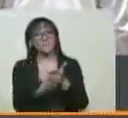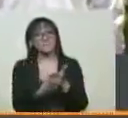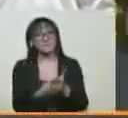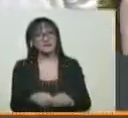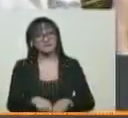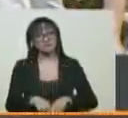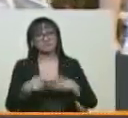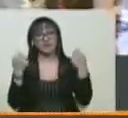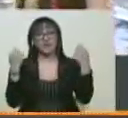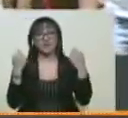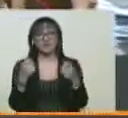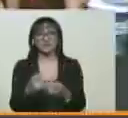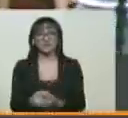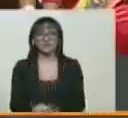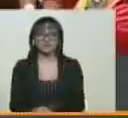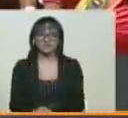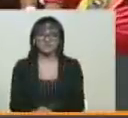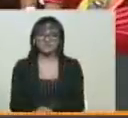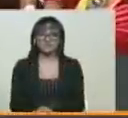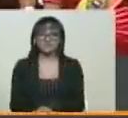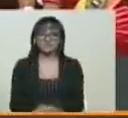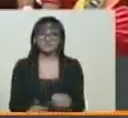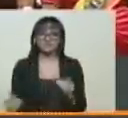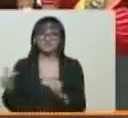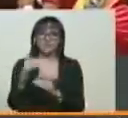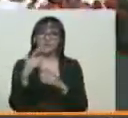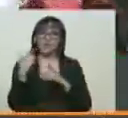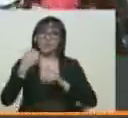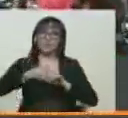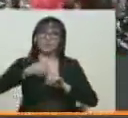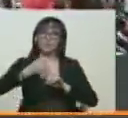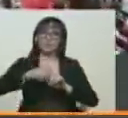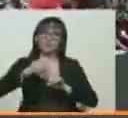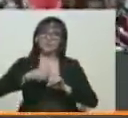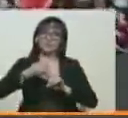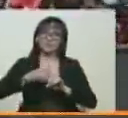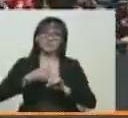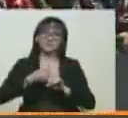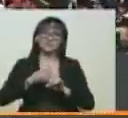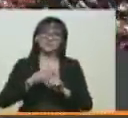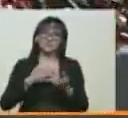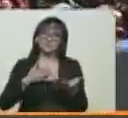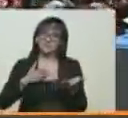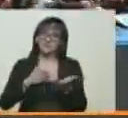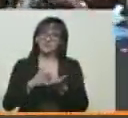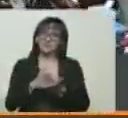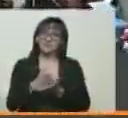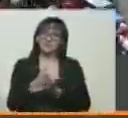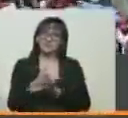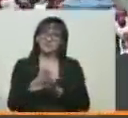traición por encima de la lucha, por encima de la lealtad.